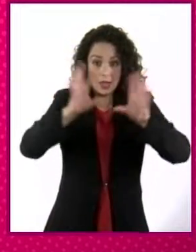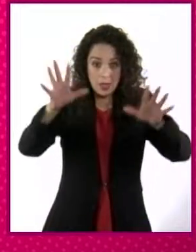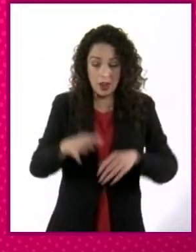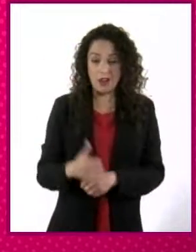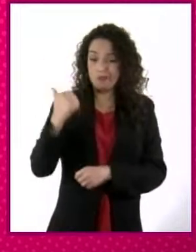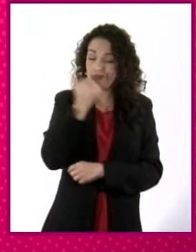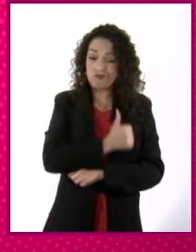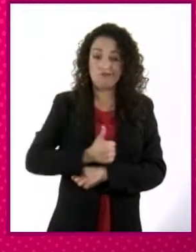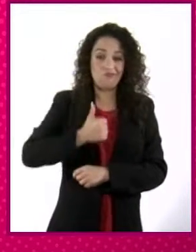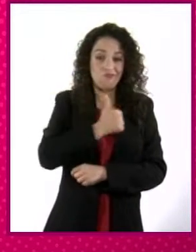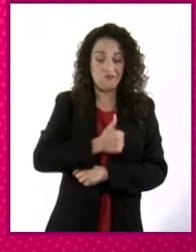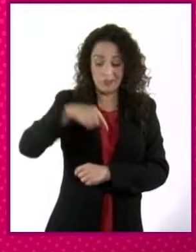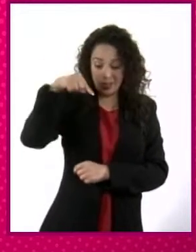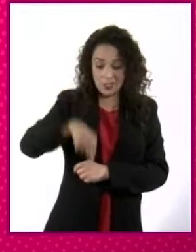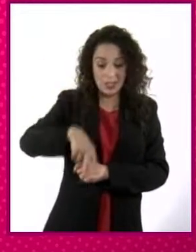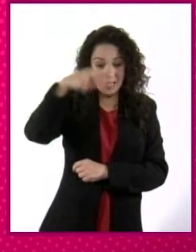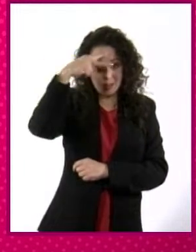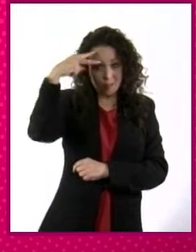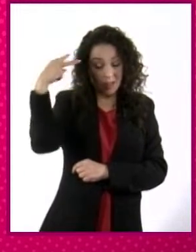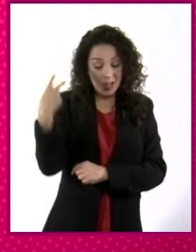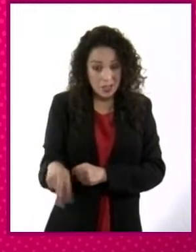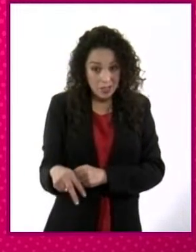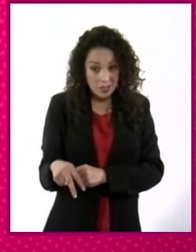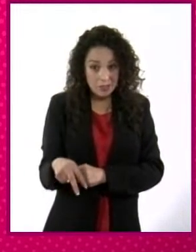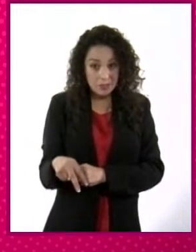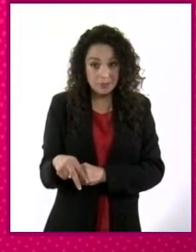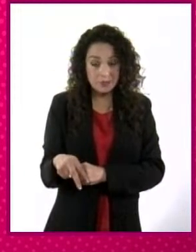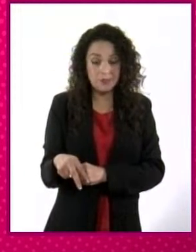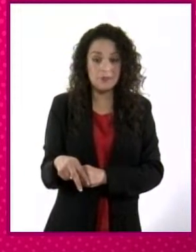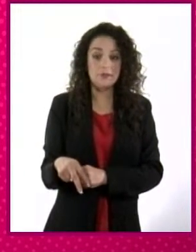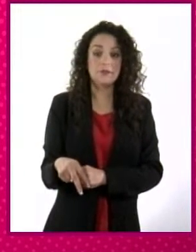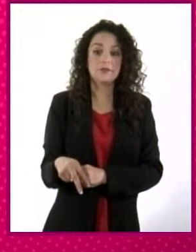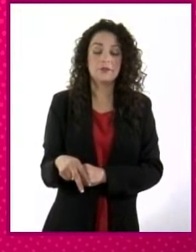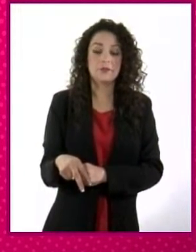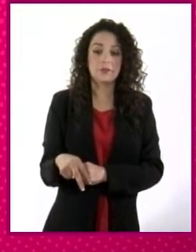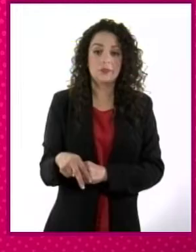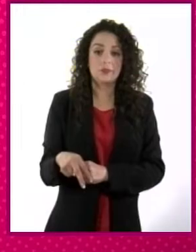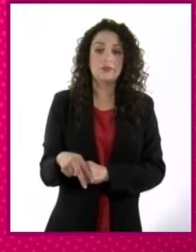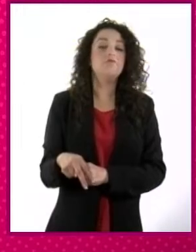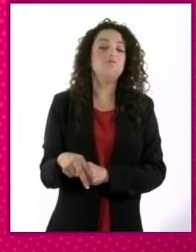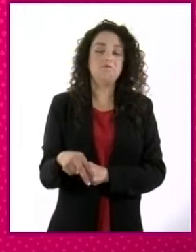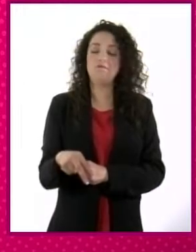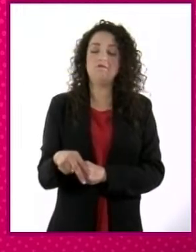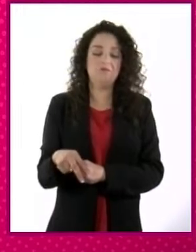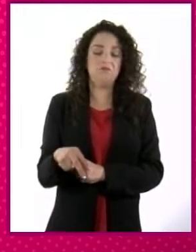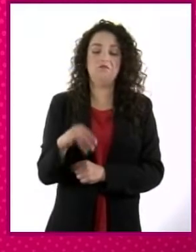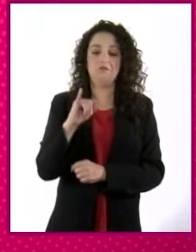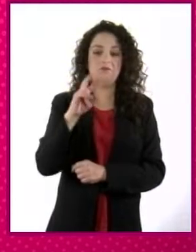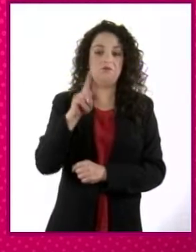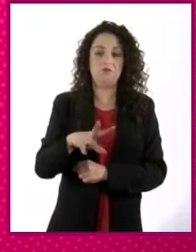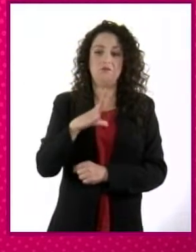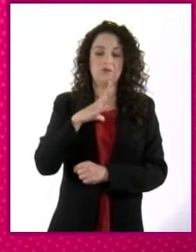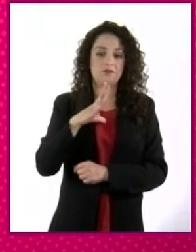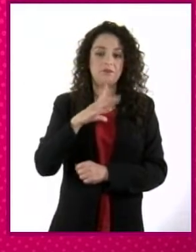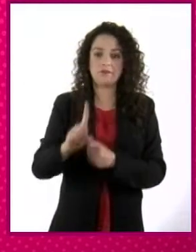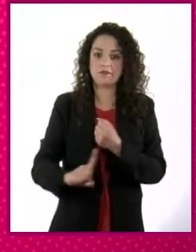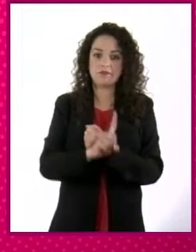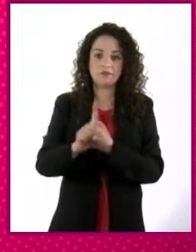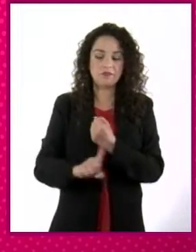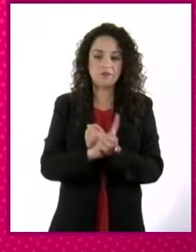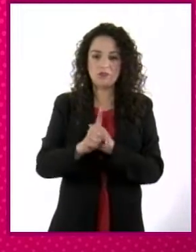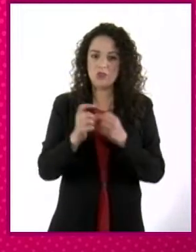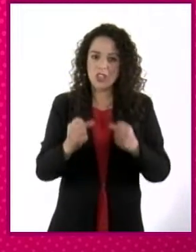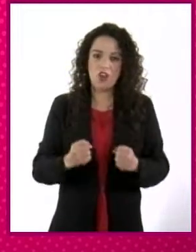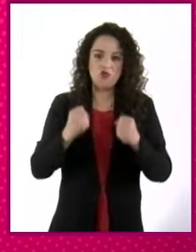país que tiene un tremendo problema de identidad. Es